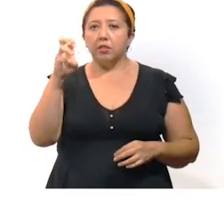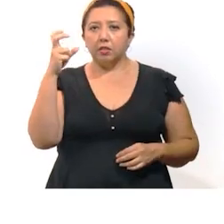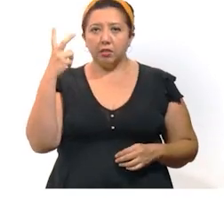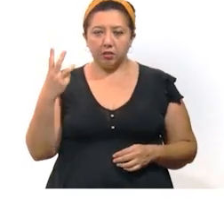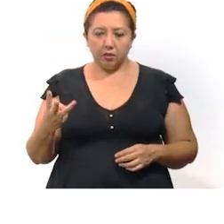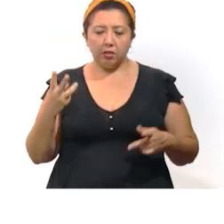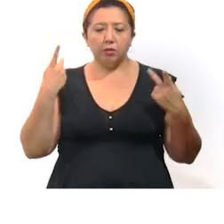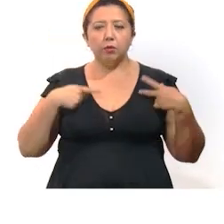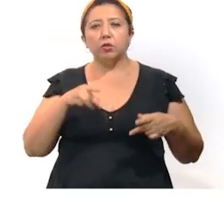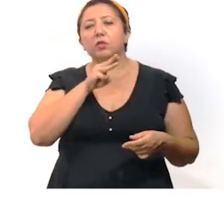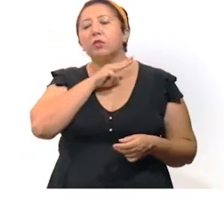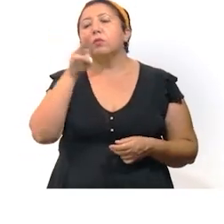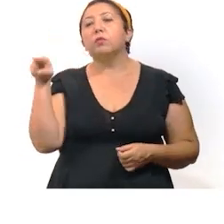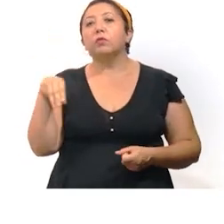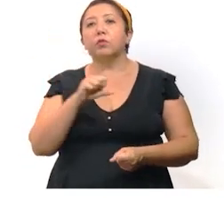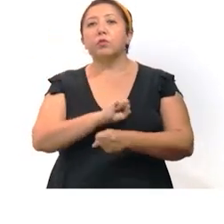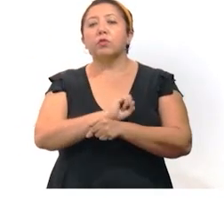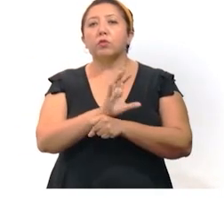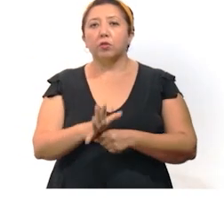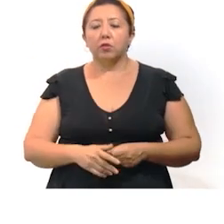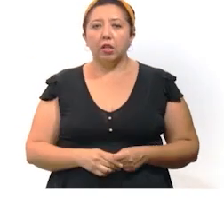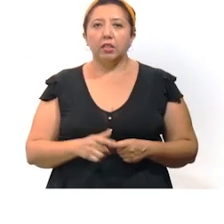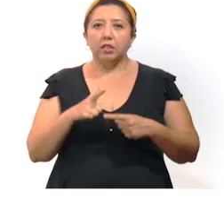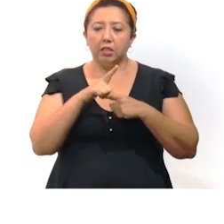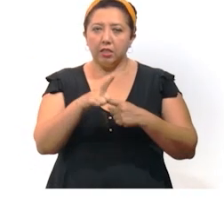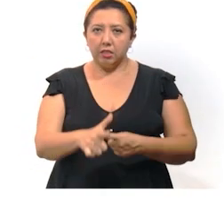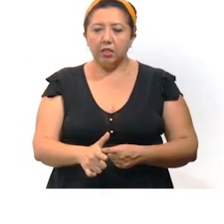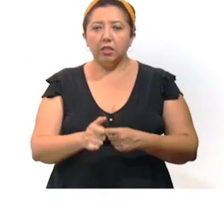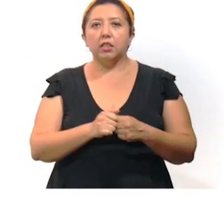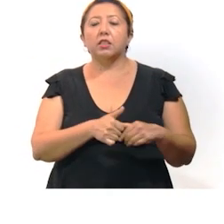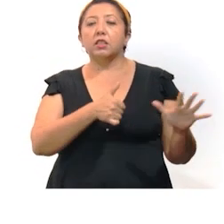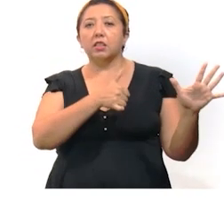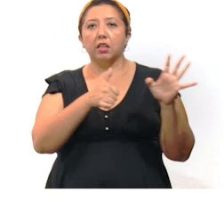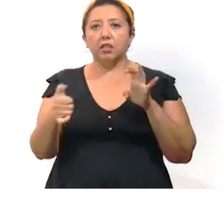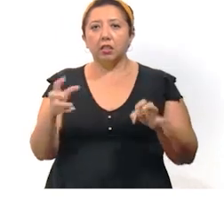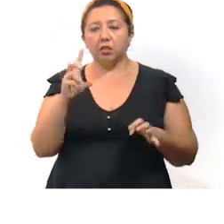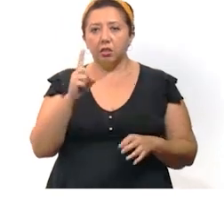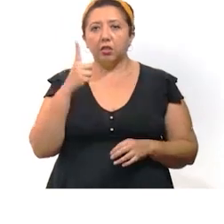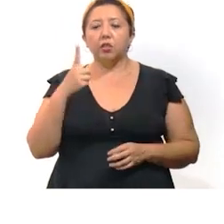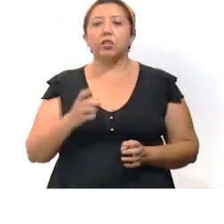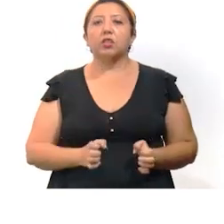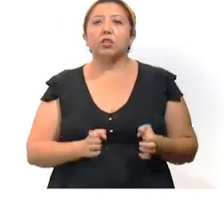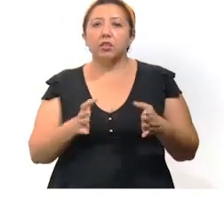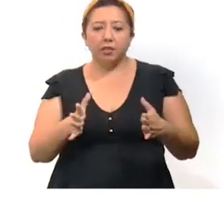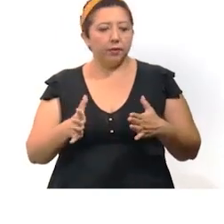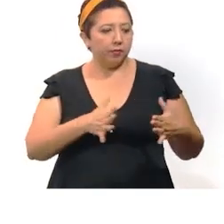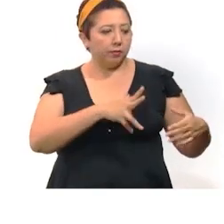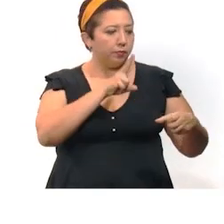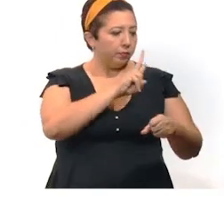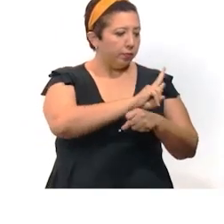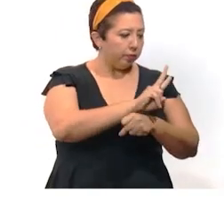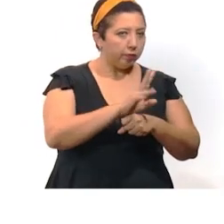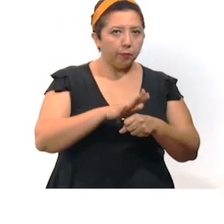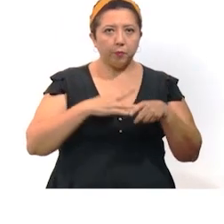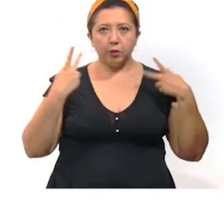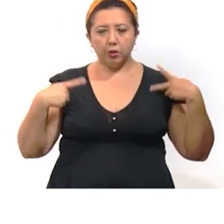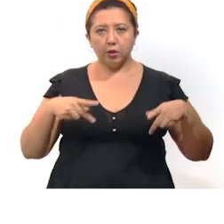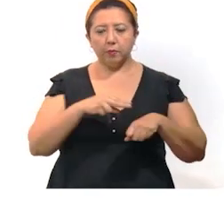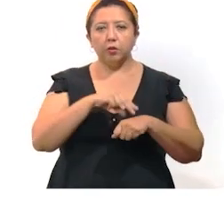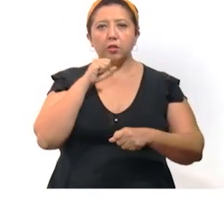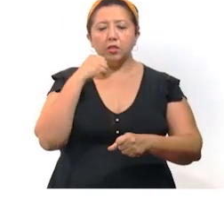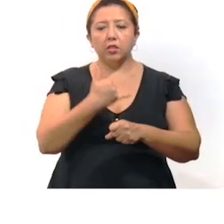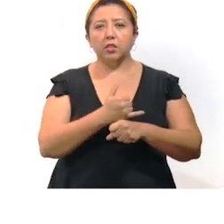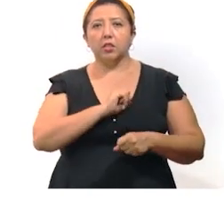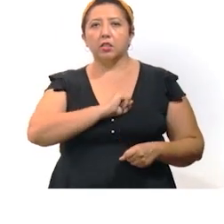las personas fallecidas a causa del coronavirus. De los casos activos, 631 están estables, aislados, monitoreados constantemente por